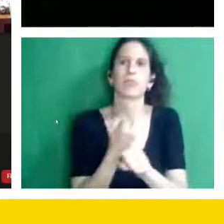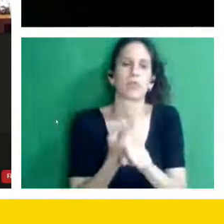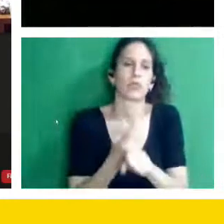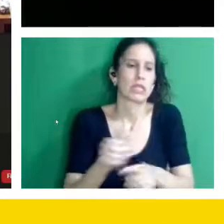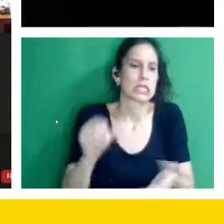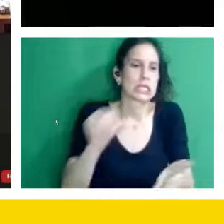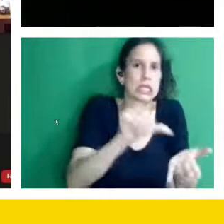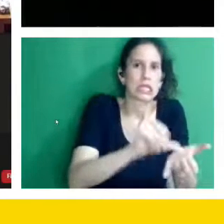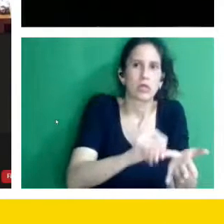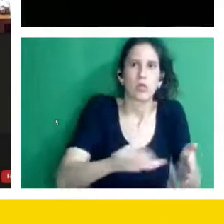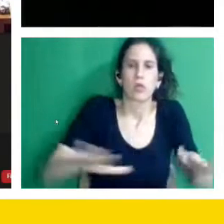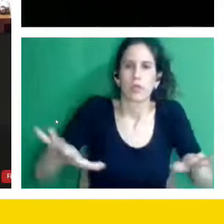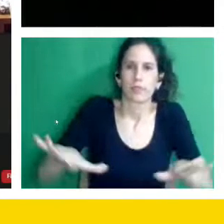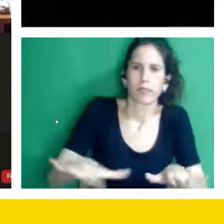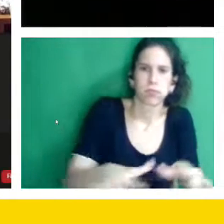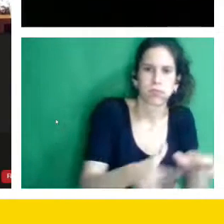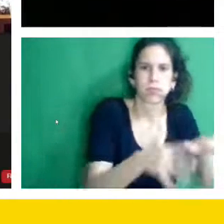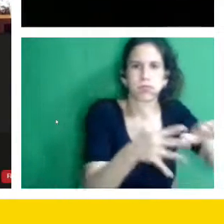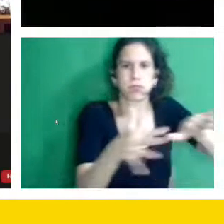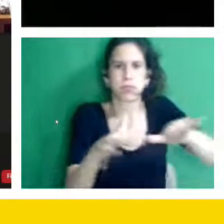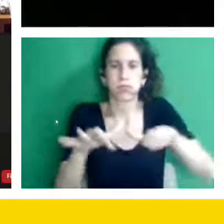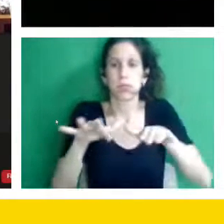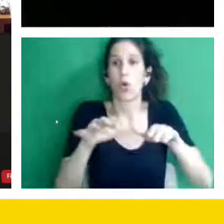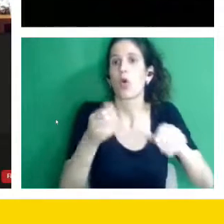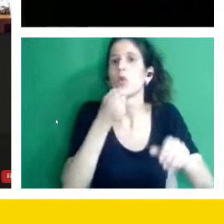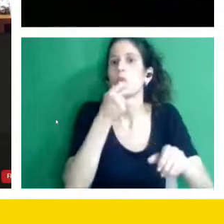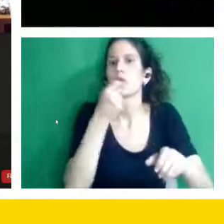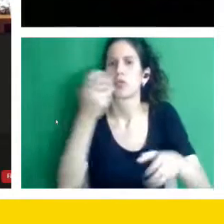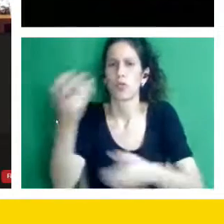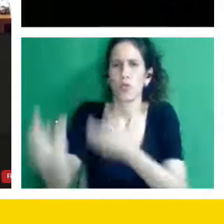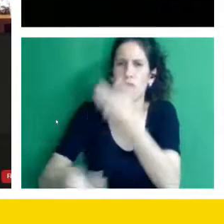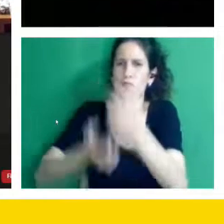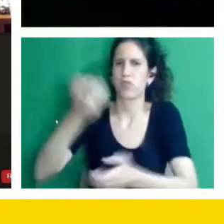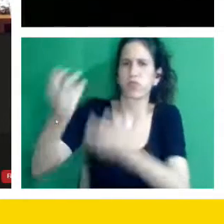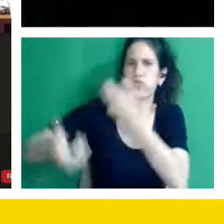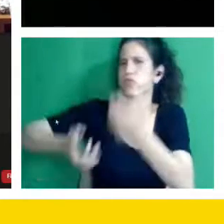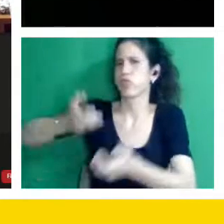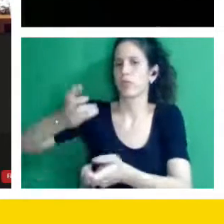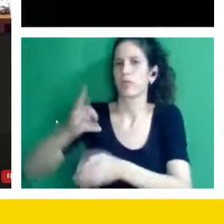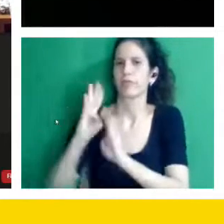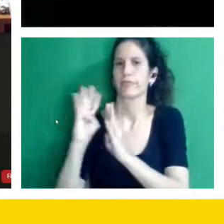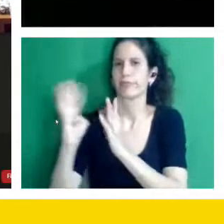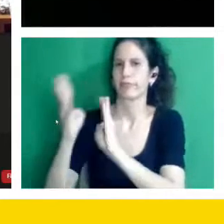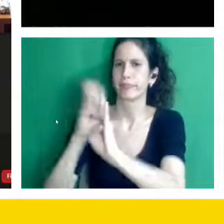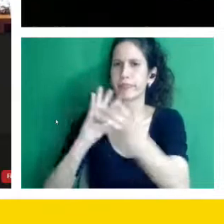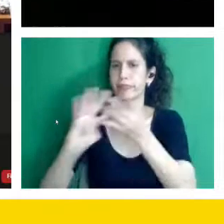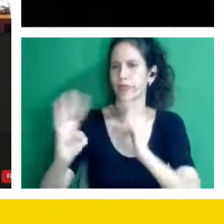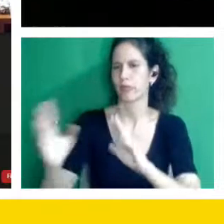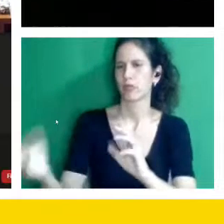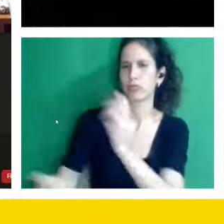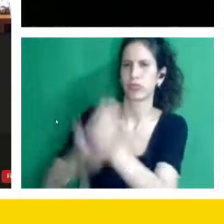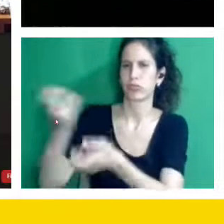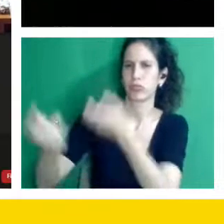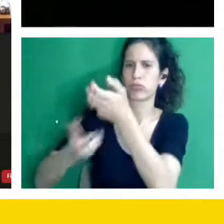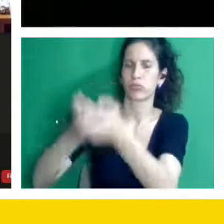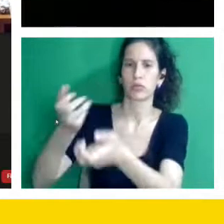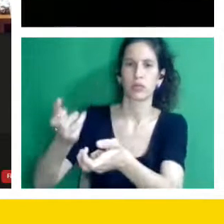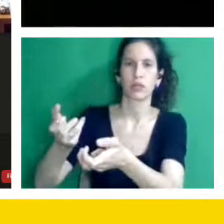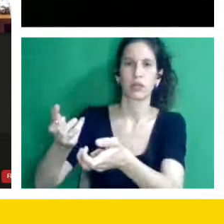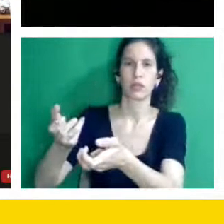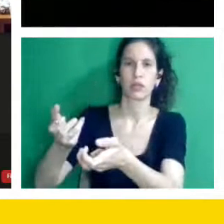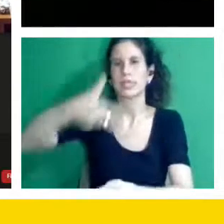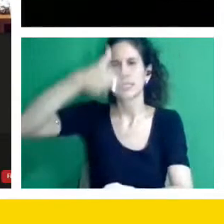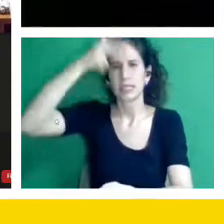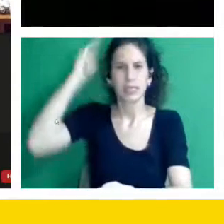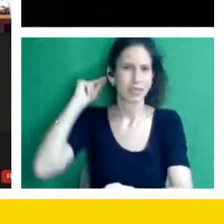atrás tuvimos un mega incendio. En Chile hubo un mega incendio forestal que abarcó 5 comunas y Chile entero se quemó,